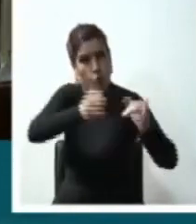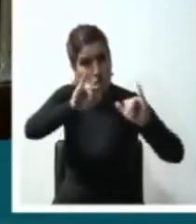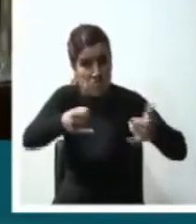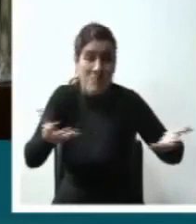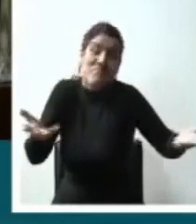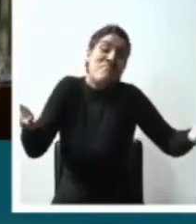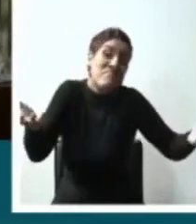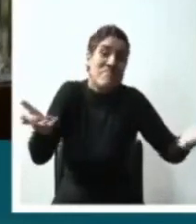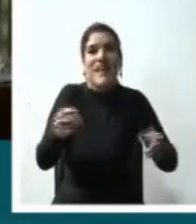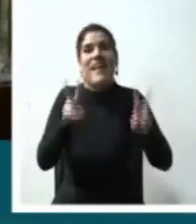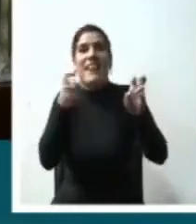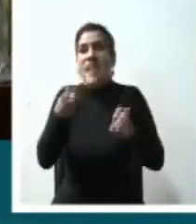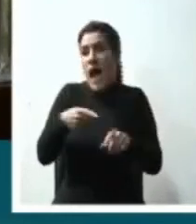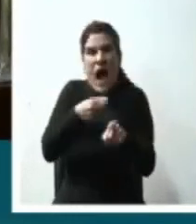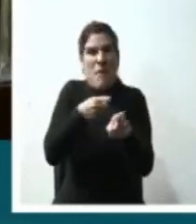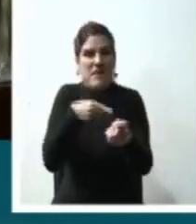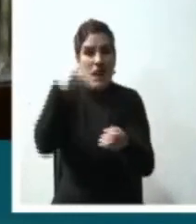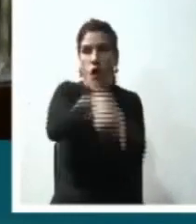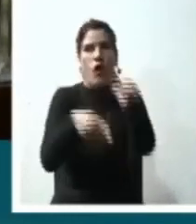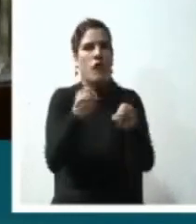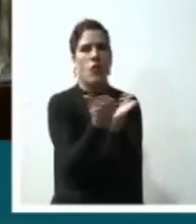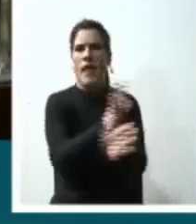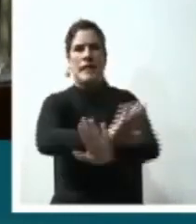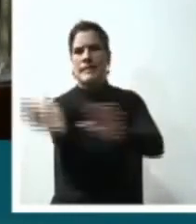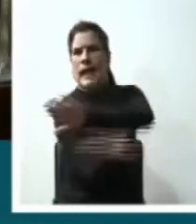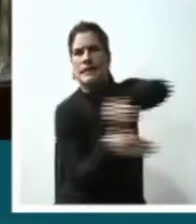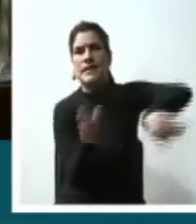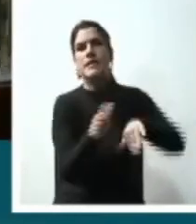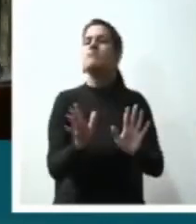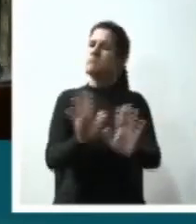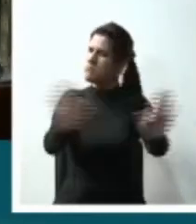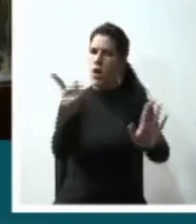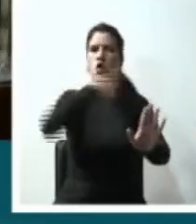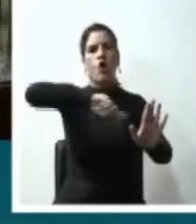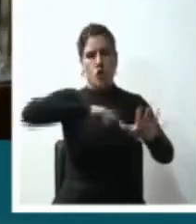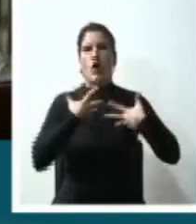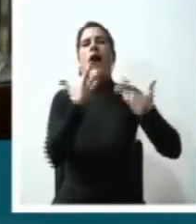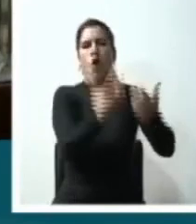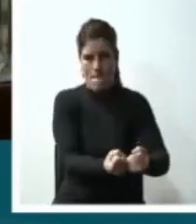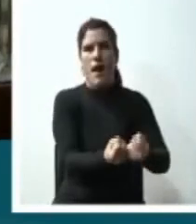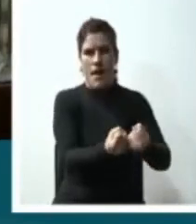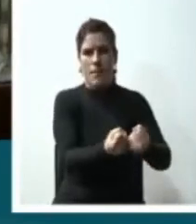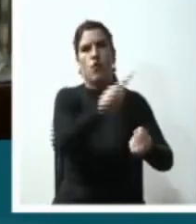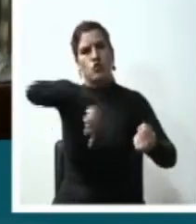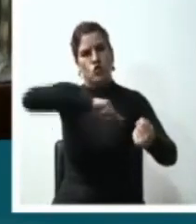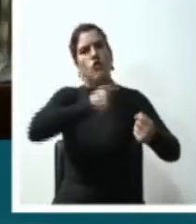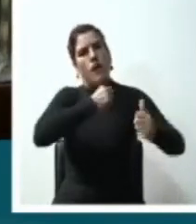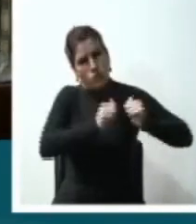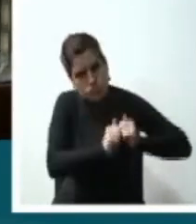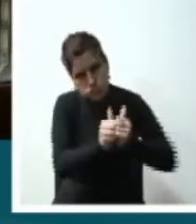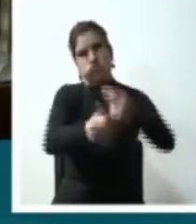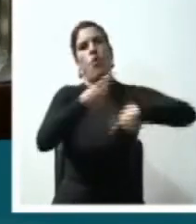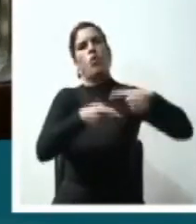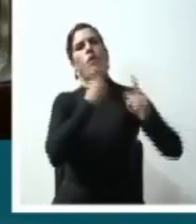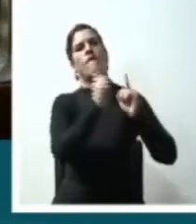y los intentan perseguir. Así que vamos a acompañarlos en estas luchas que efectivamente